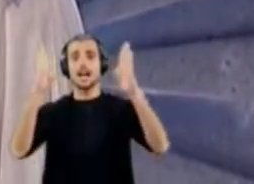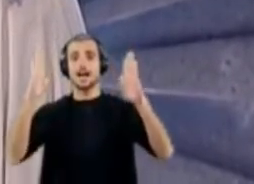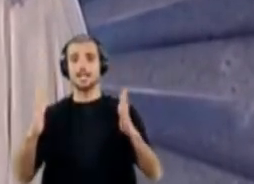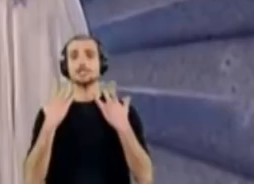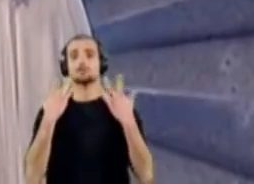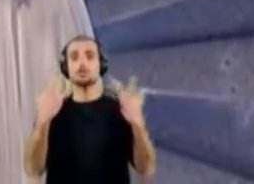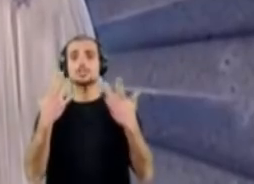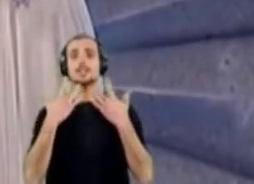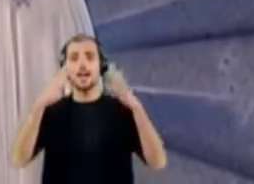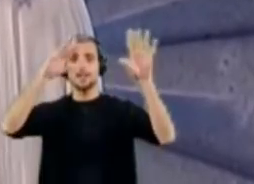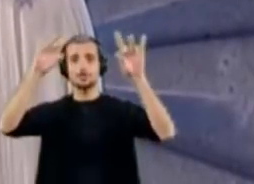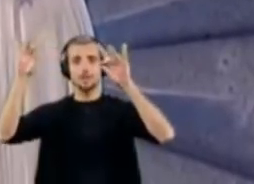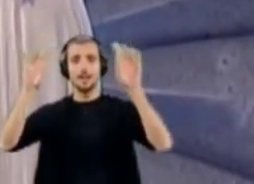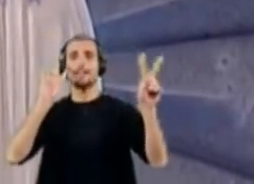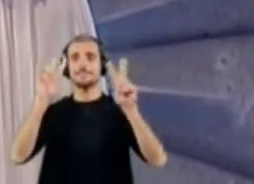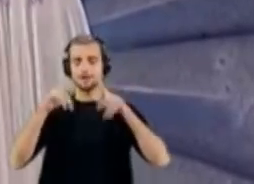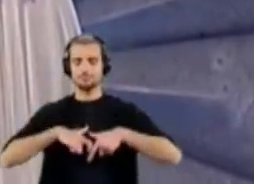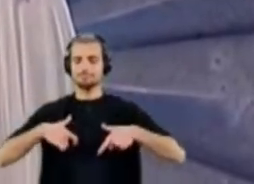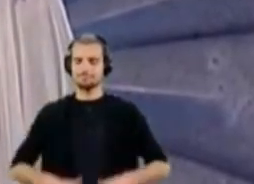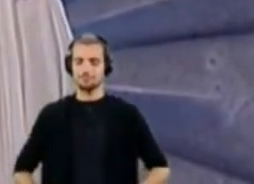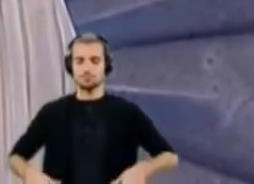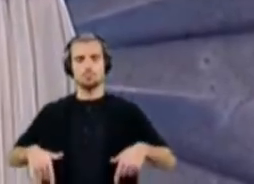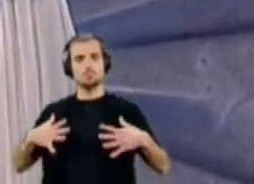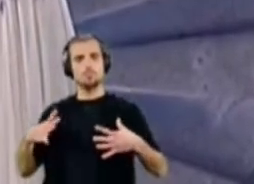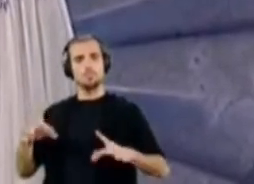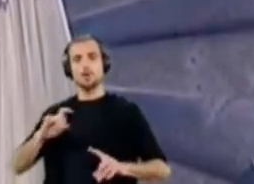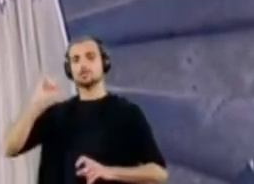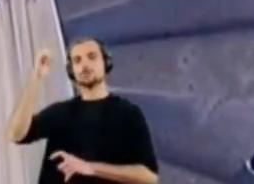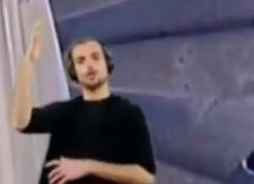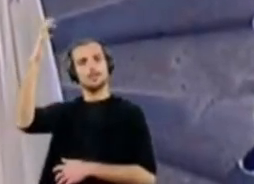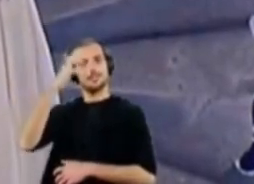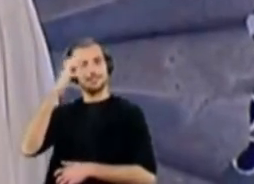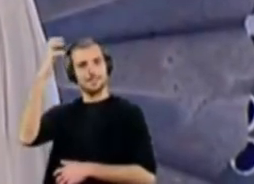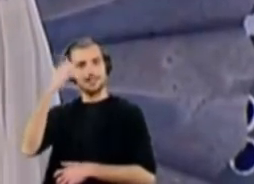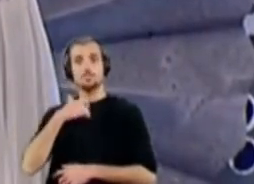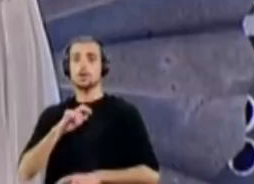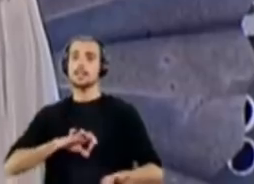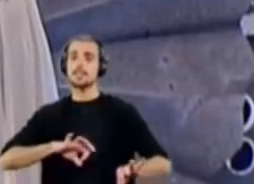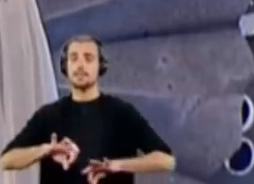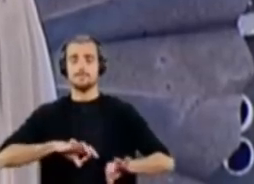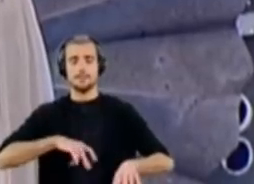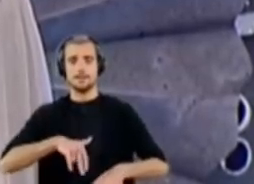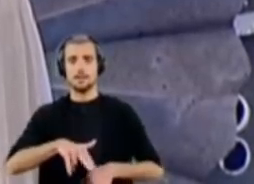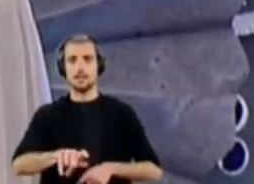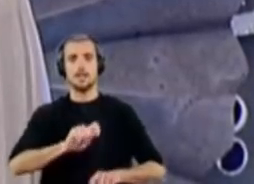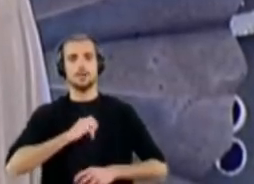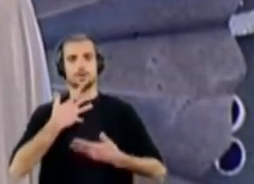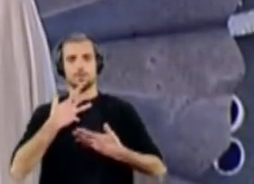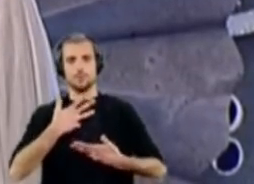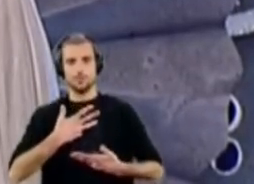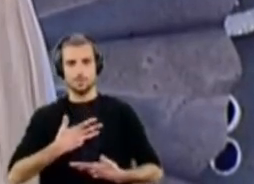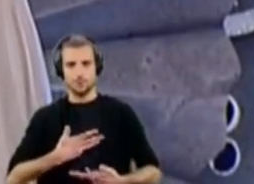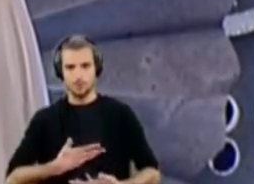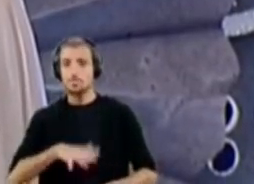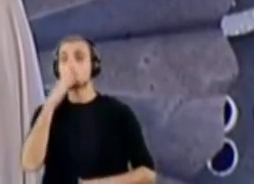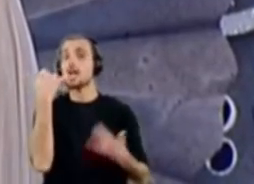baño, ¿verdad? Con glamour, lo acabamos de ver. Un desfile además que nos ha calmado un poco, porque yo tengo que confesar que a estas alturas de la gala ya estoy un